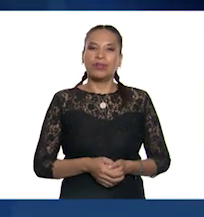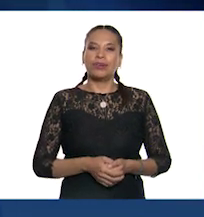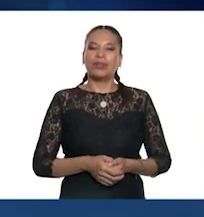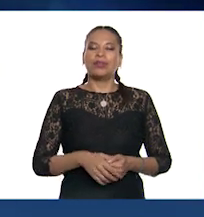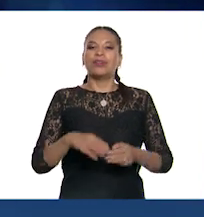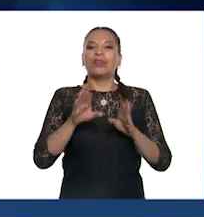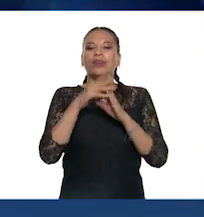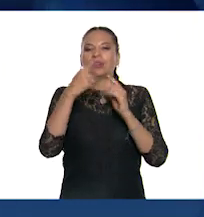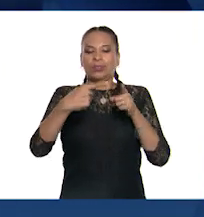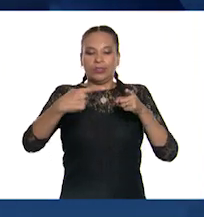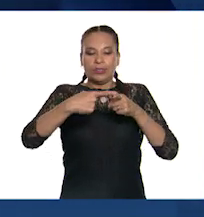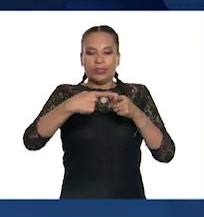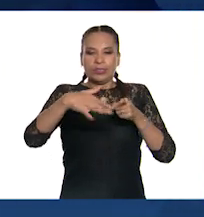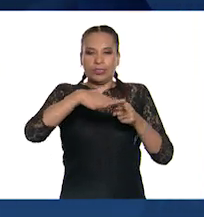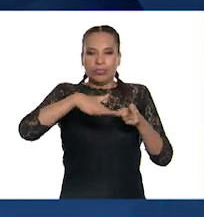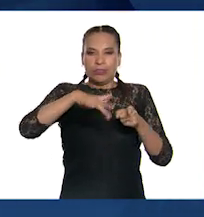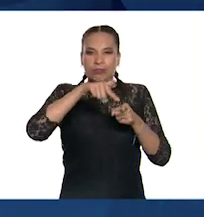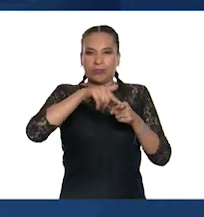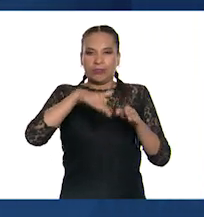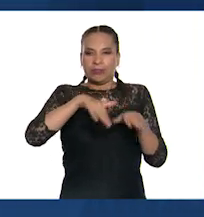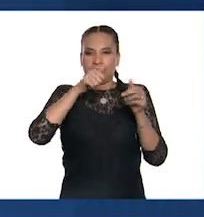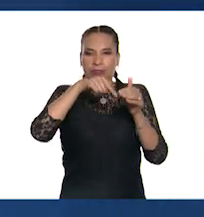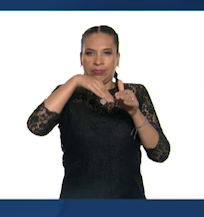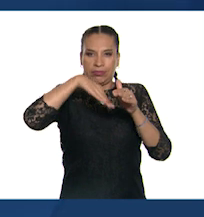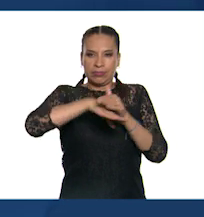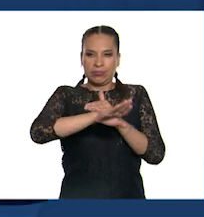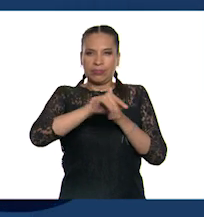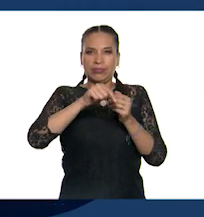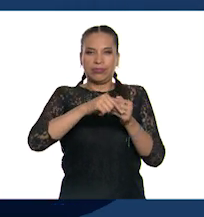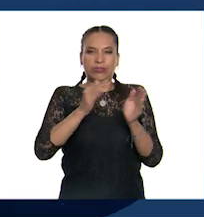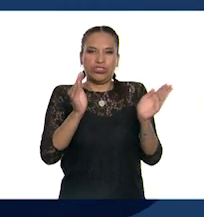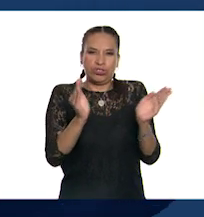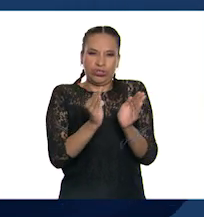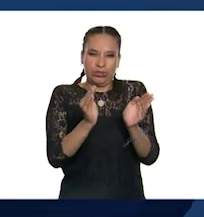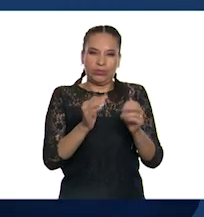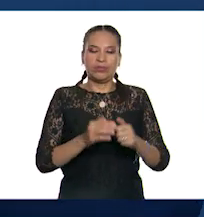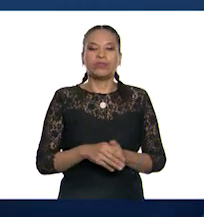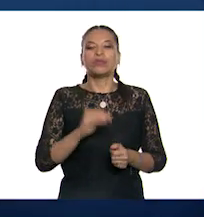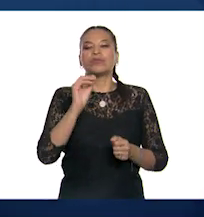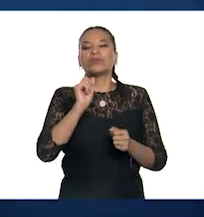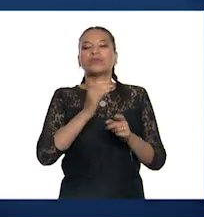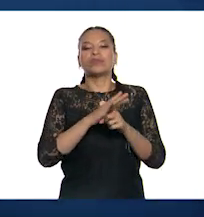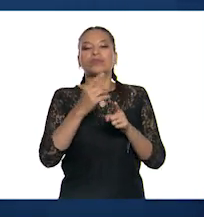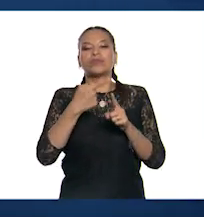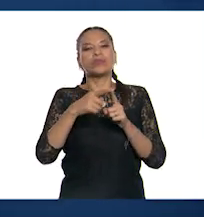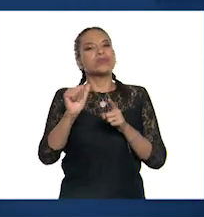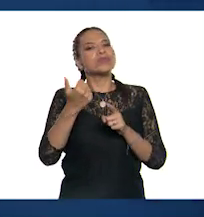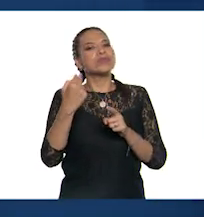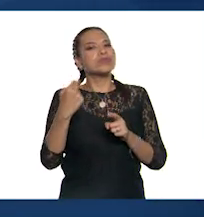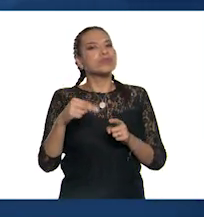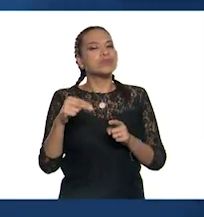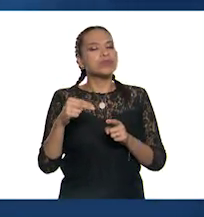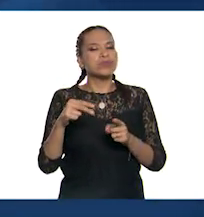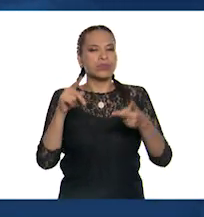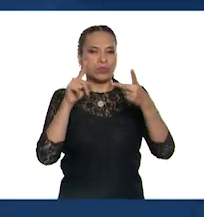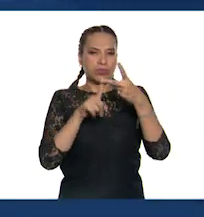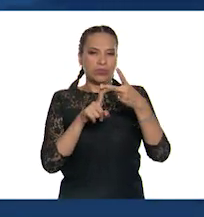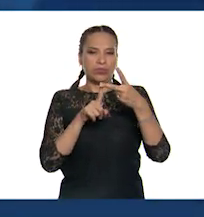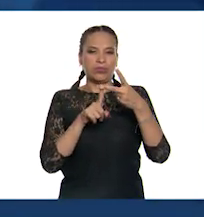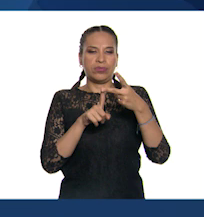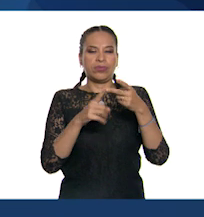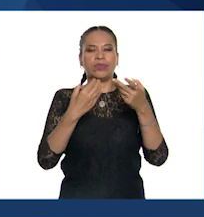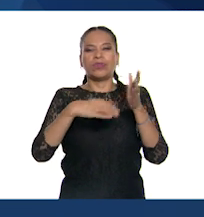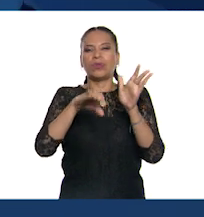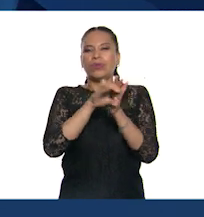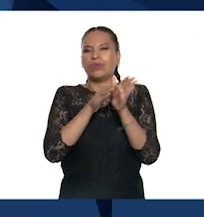desván, rincón o escondrijo bajo y estrecho. O también tiene otra definición que es